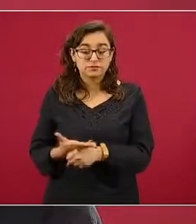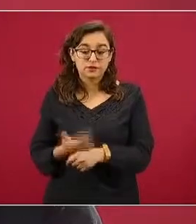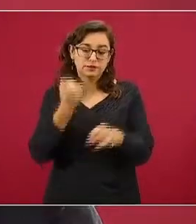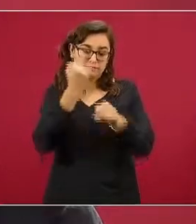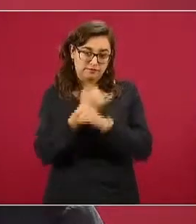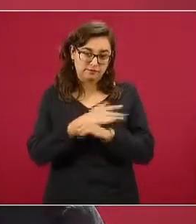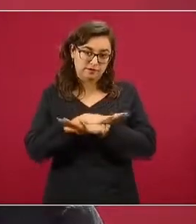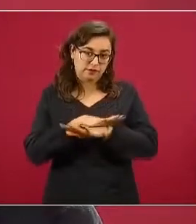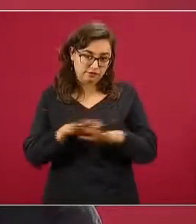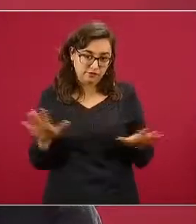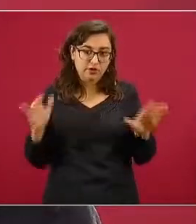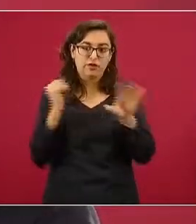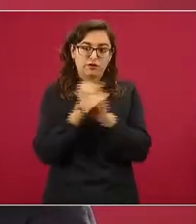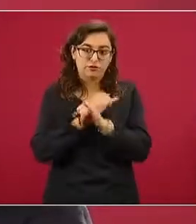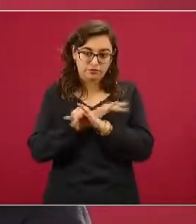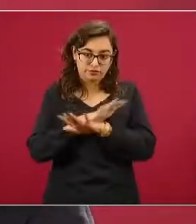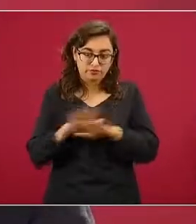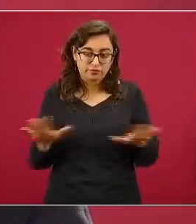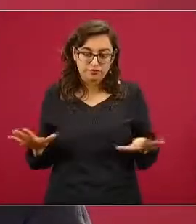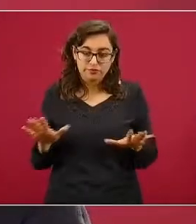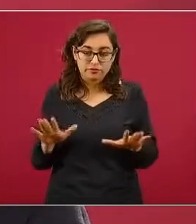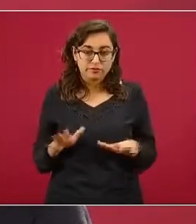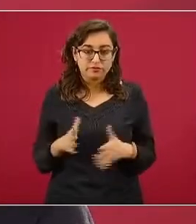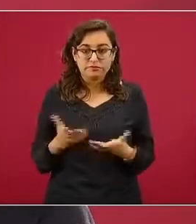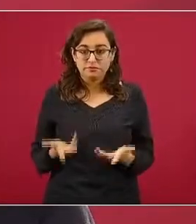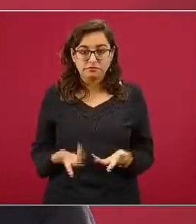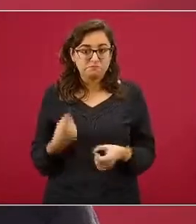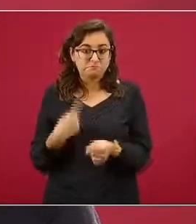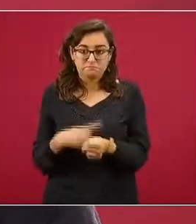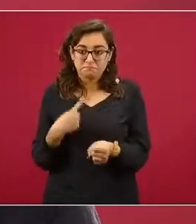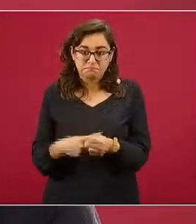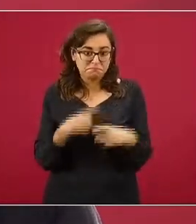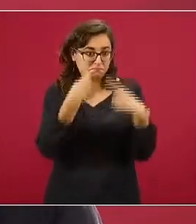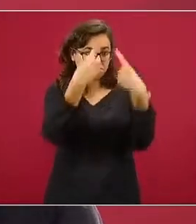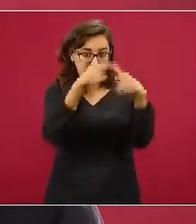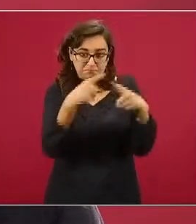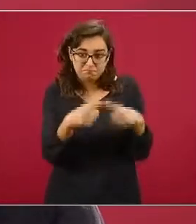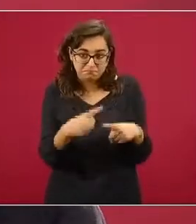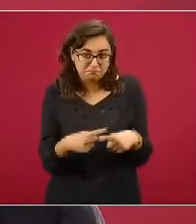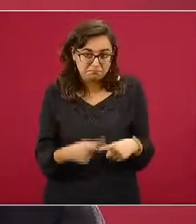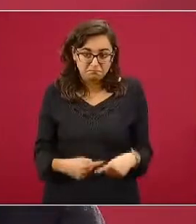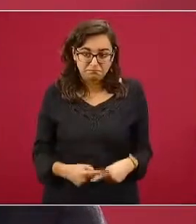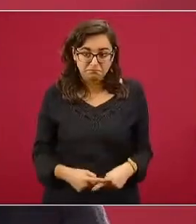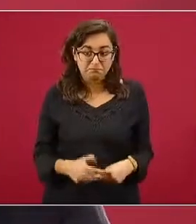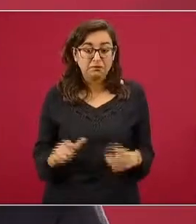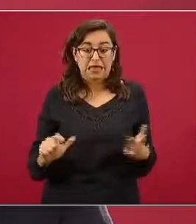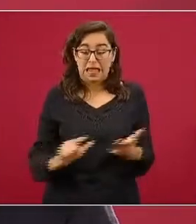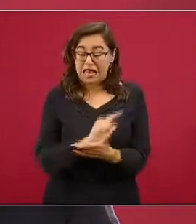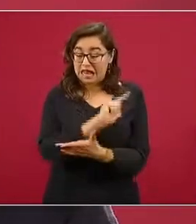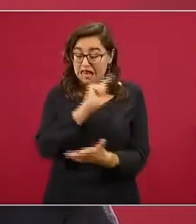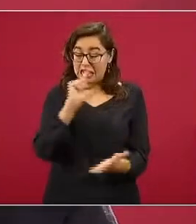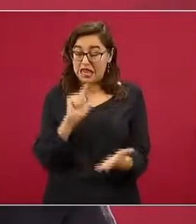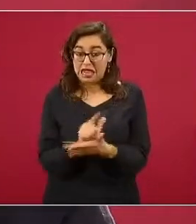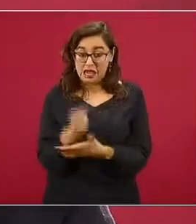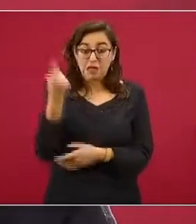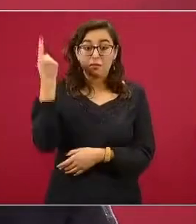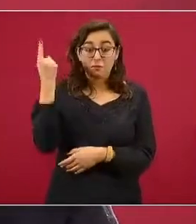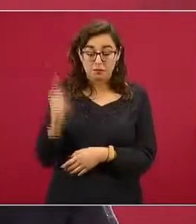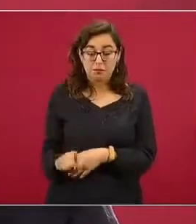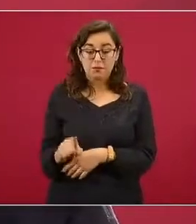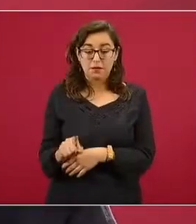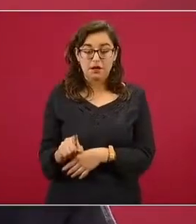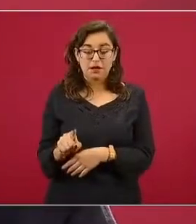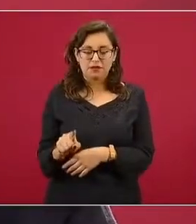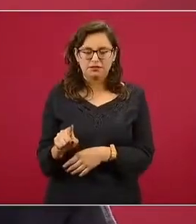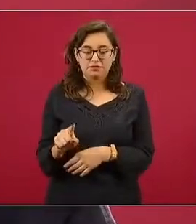recopilar información sobre ciertos padecimientos que son, por ley, de acuerdo con el